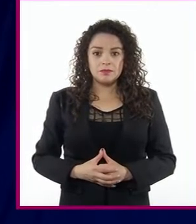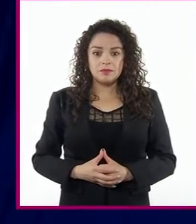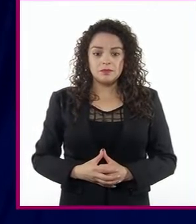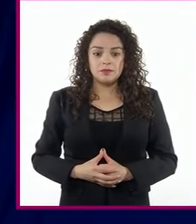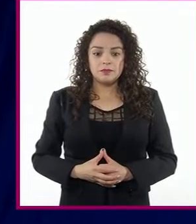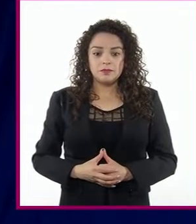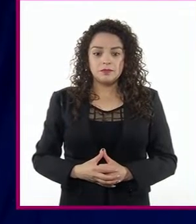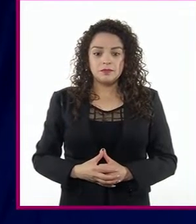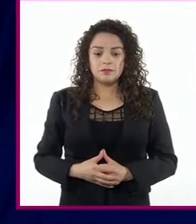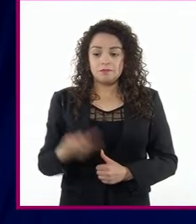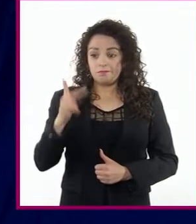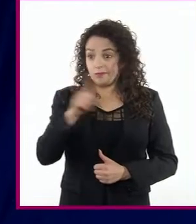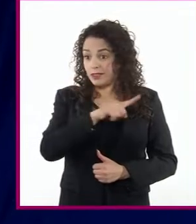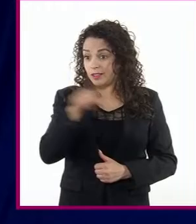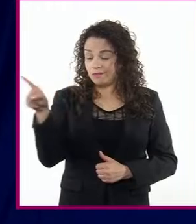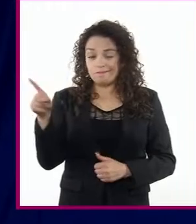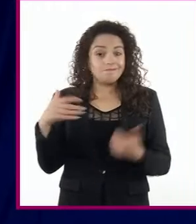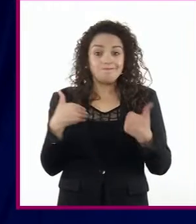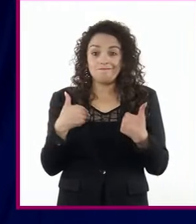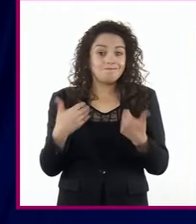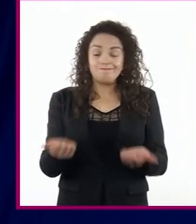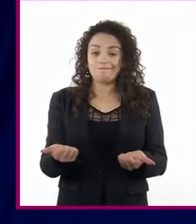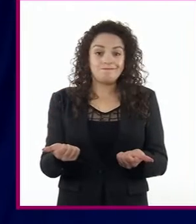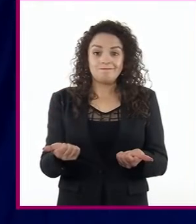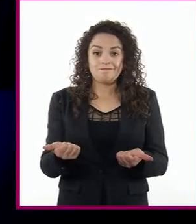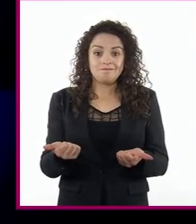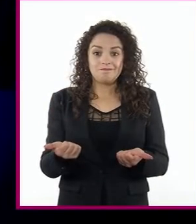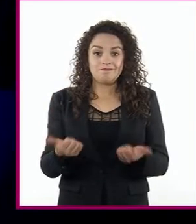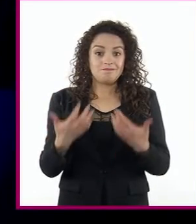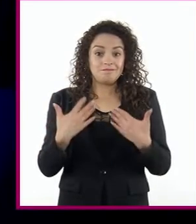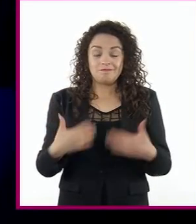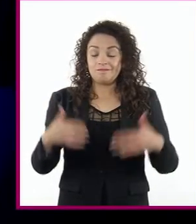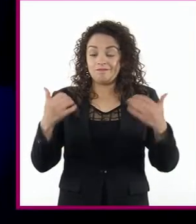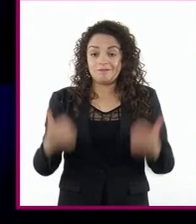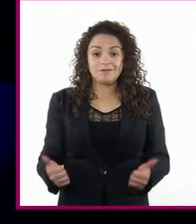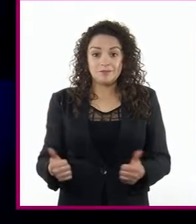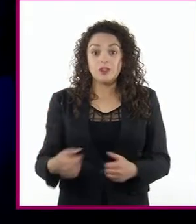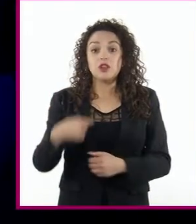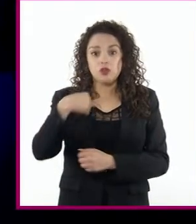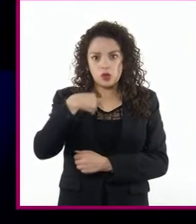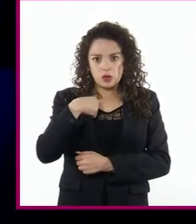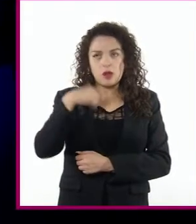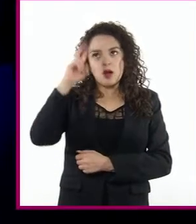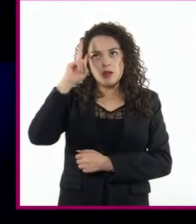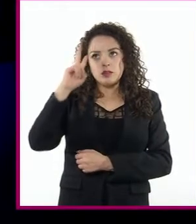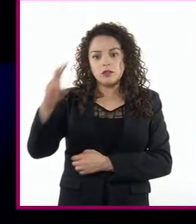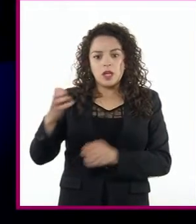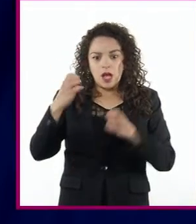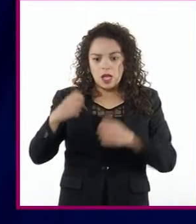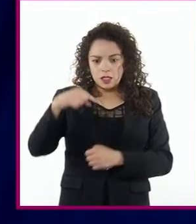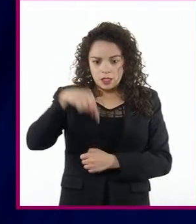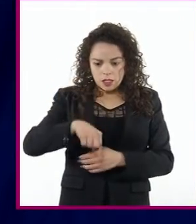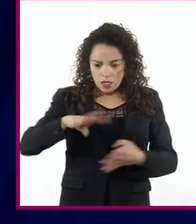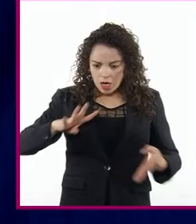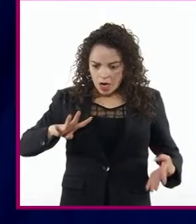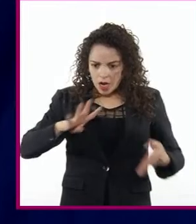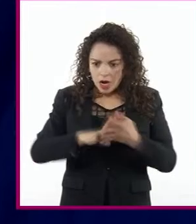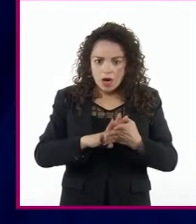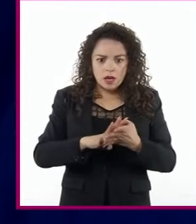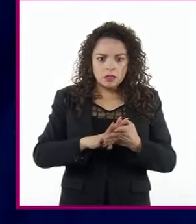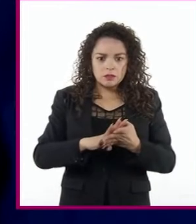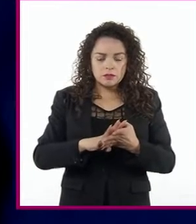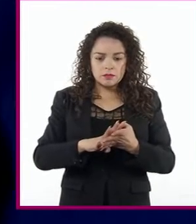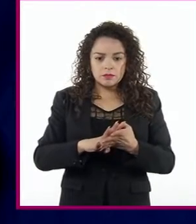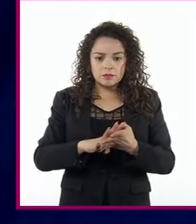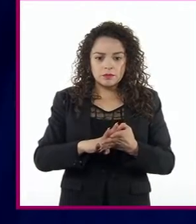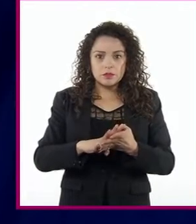Aunque ninguno lo entiende. Yo sueño que estoy aquí, de estas prisiones cargado, y